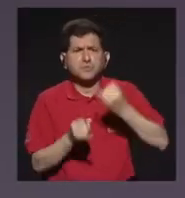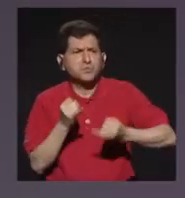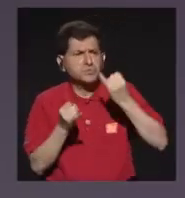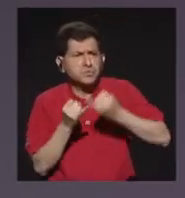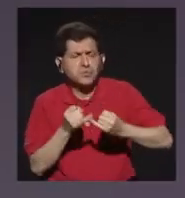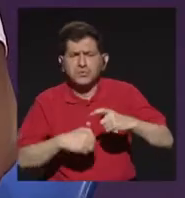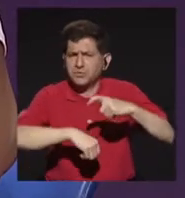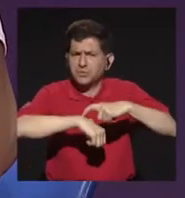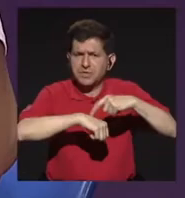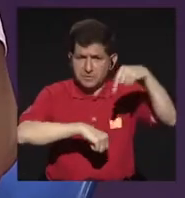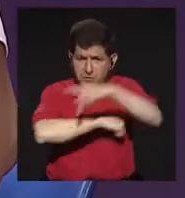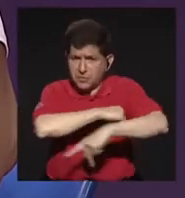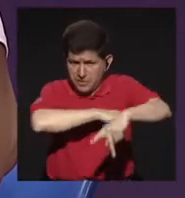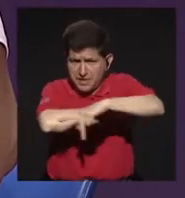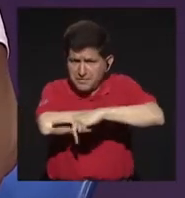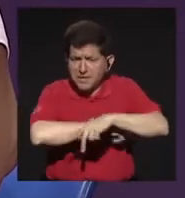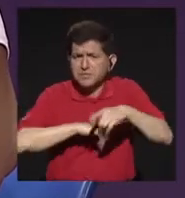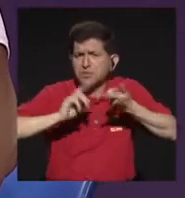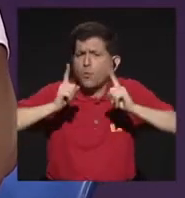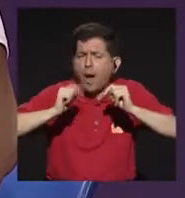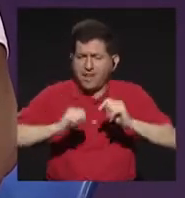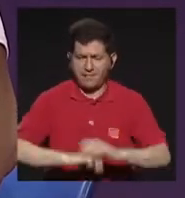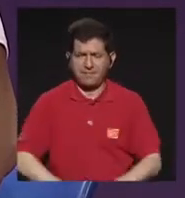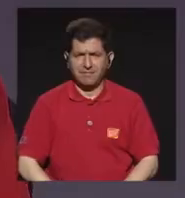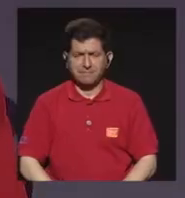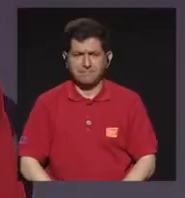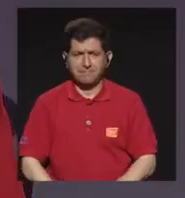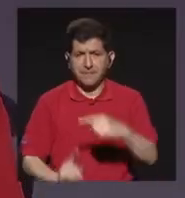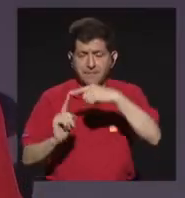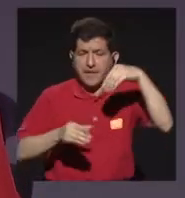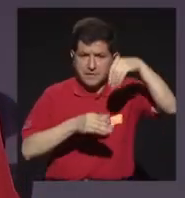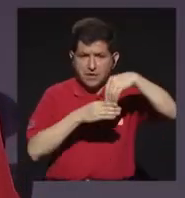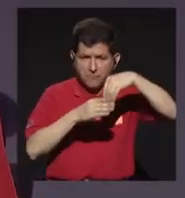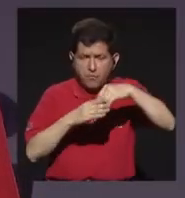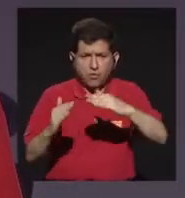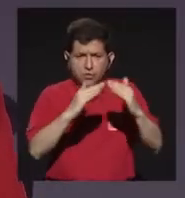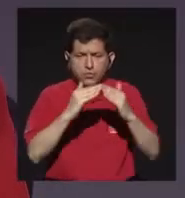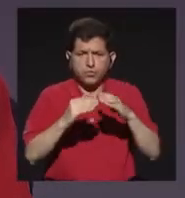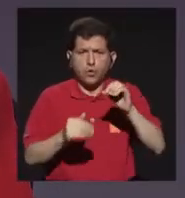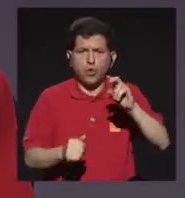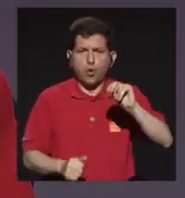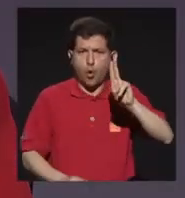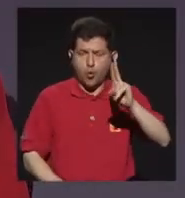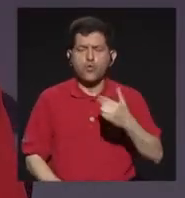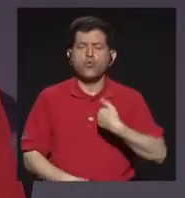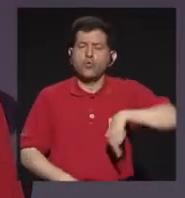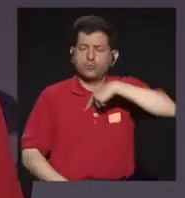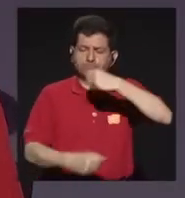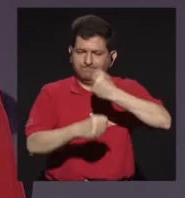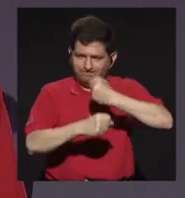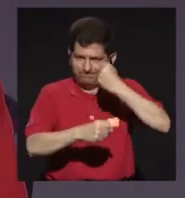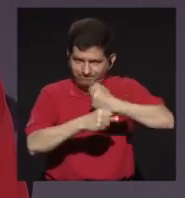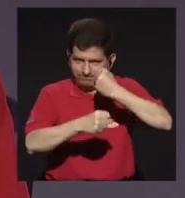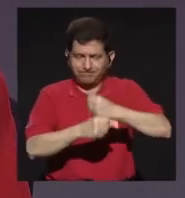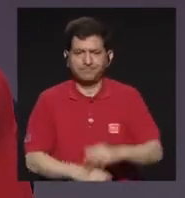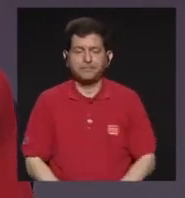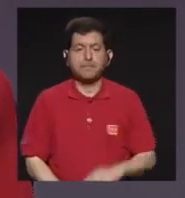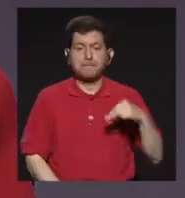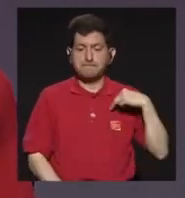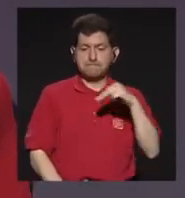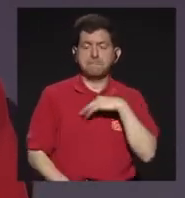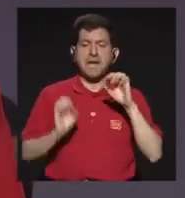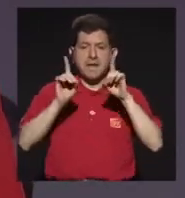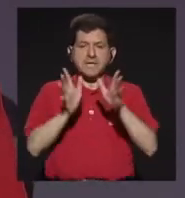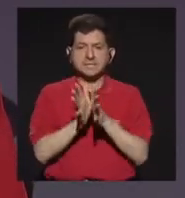en estos últimos tiempos en nuestro país? Bueno, desde el Fondo de Población de Naciones Unidas hemos estado trabajando con el Ministerio